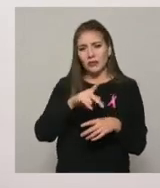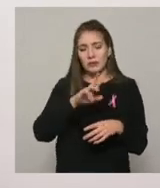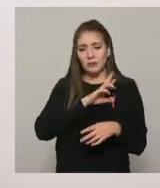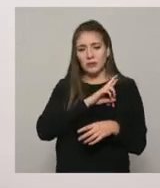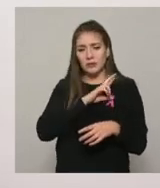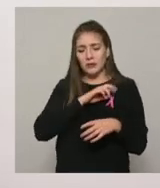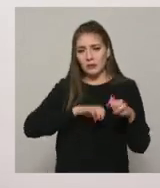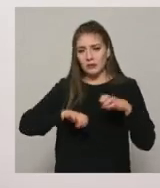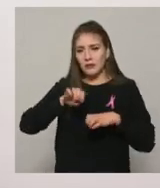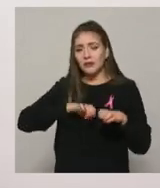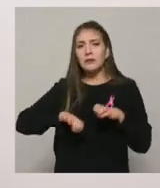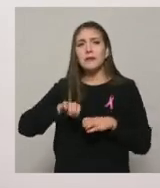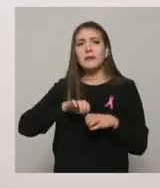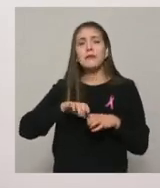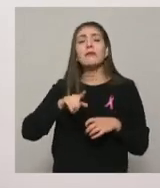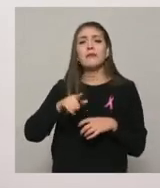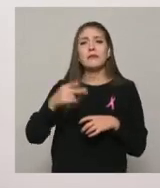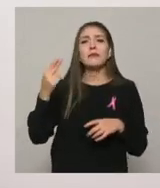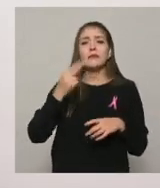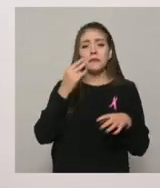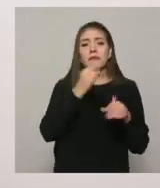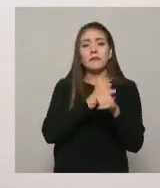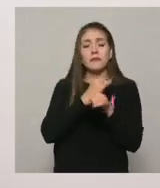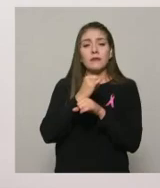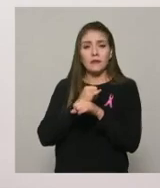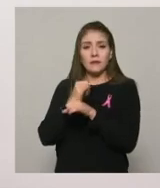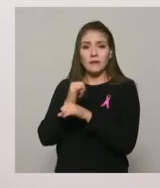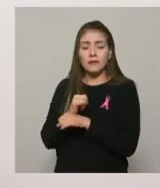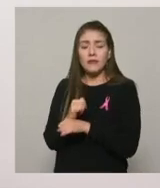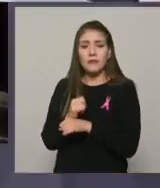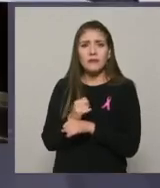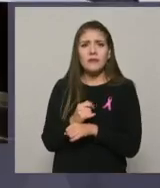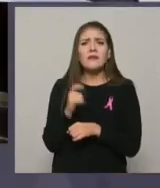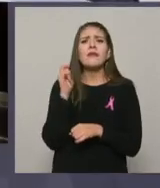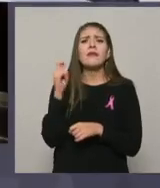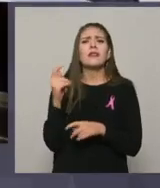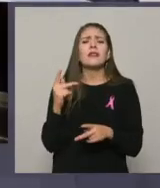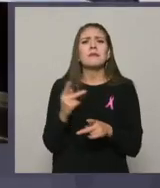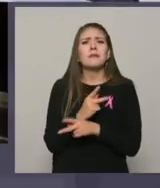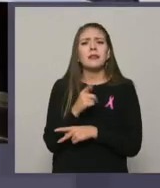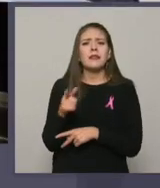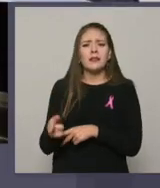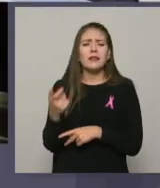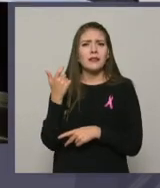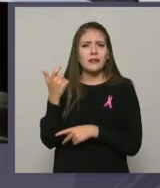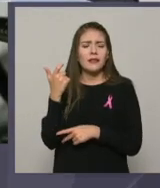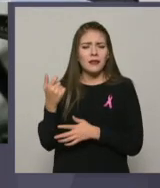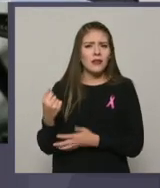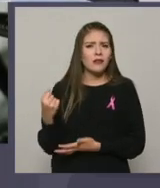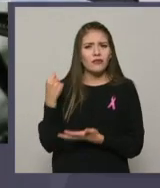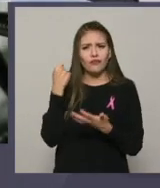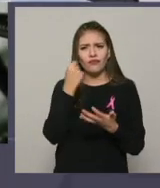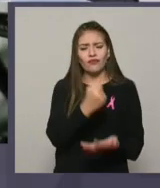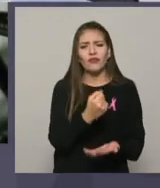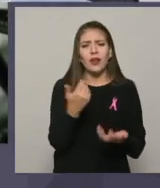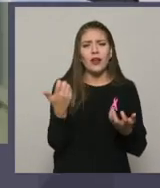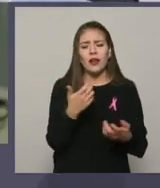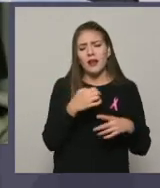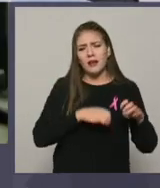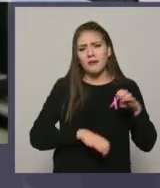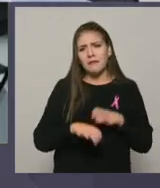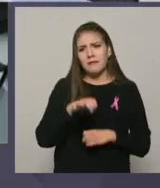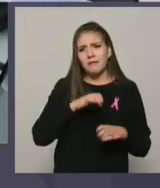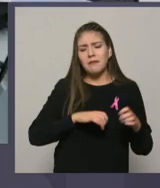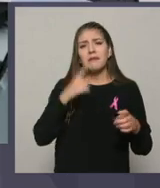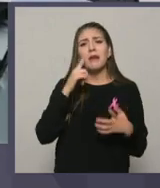si efectivamente el tema es investigar qué pasó con ese dinero público que se entregó a empresas para